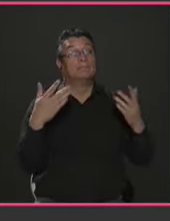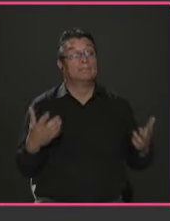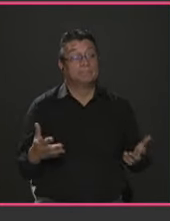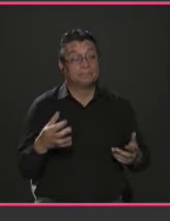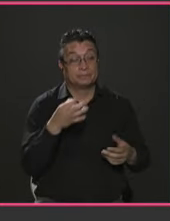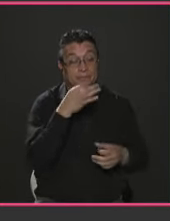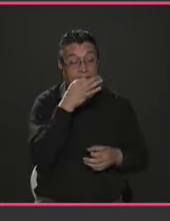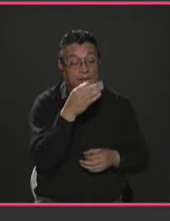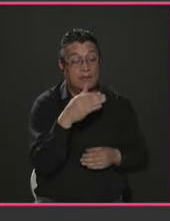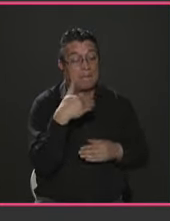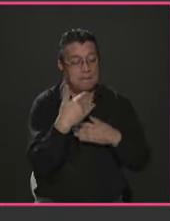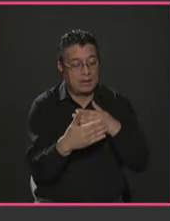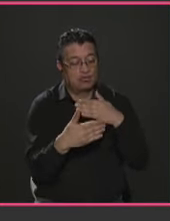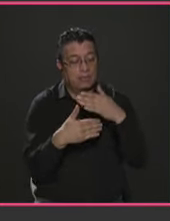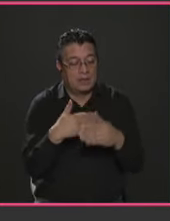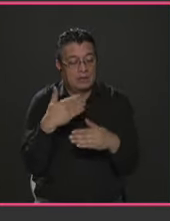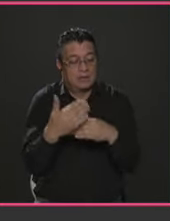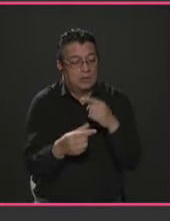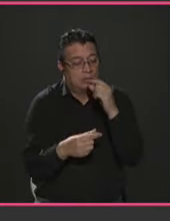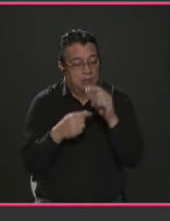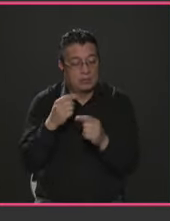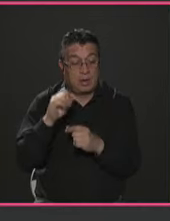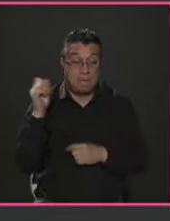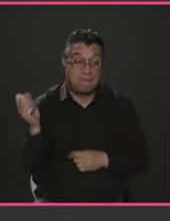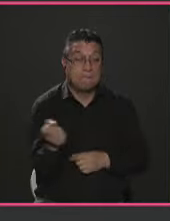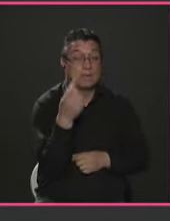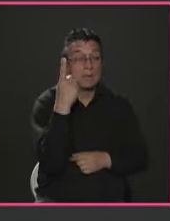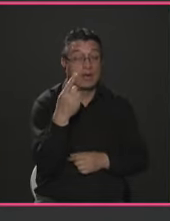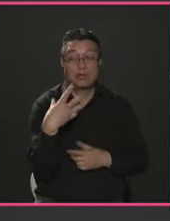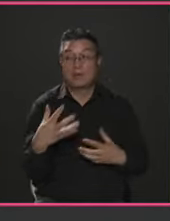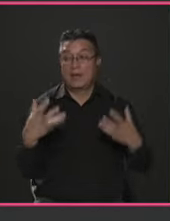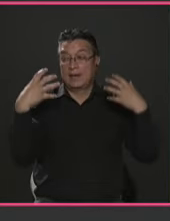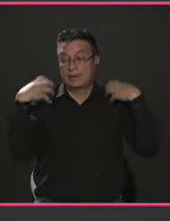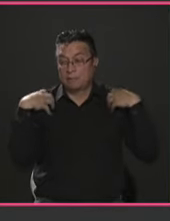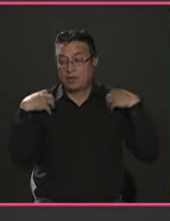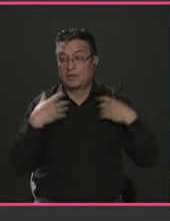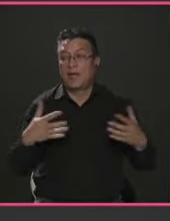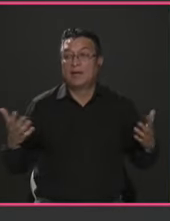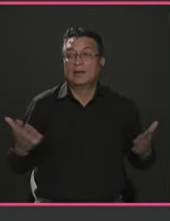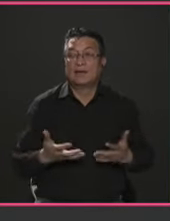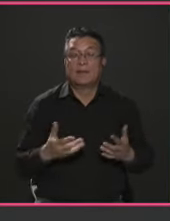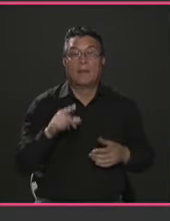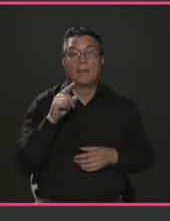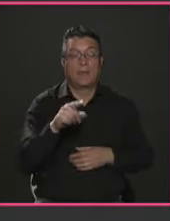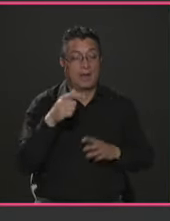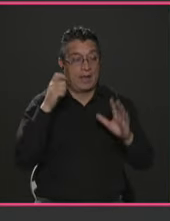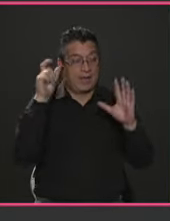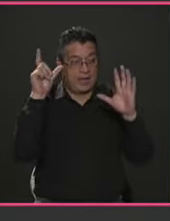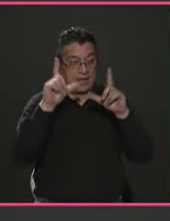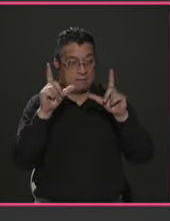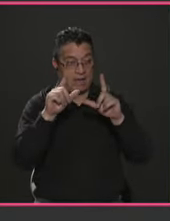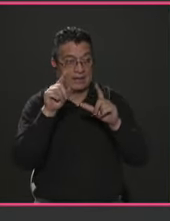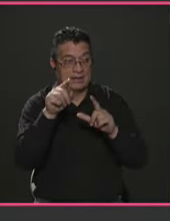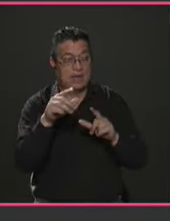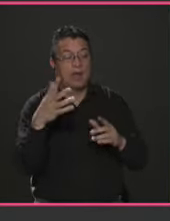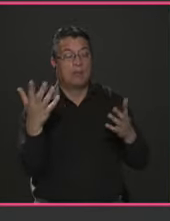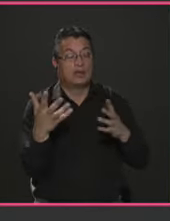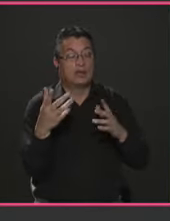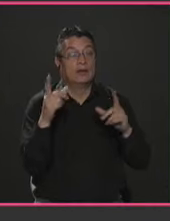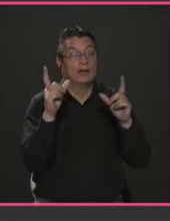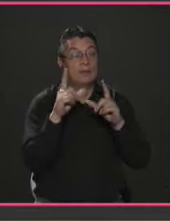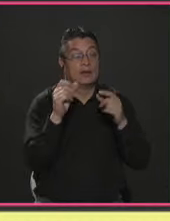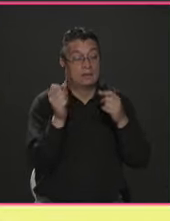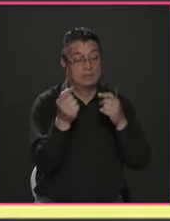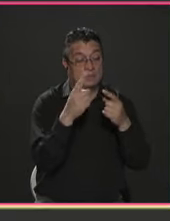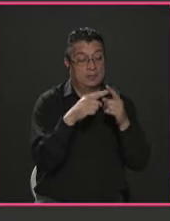decir si vamos paso a paso que lo primero es que bueno la respuesta sería la es la imagen por qué Porque imagen viene después de